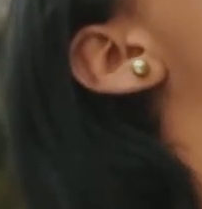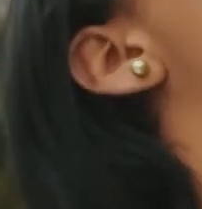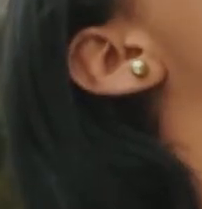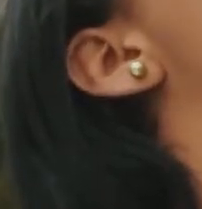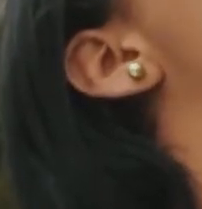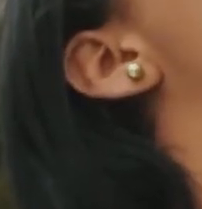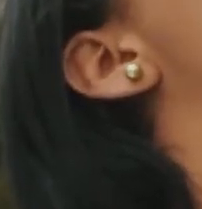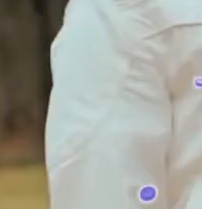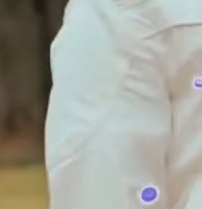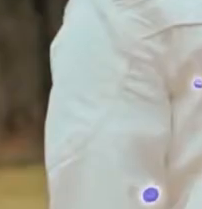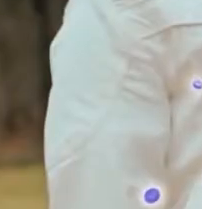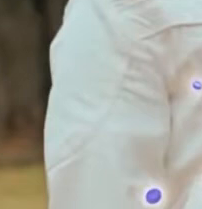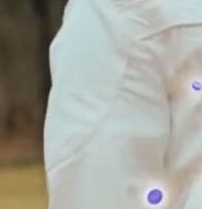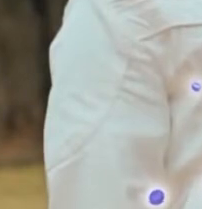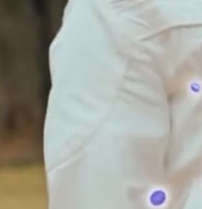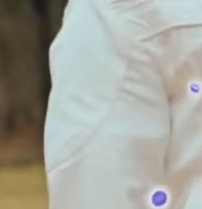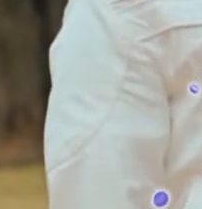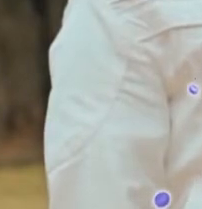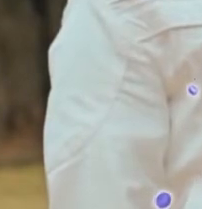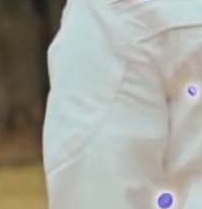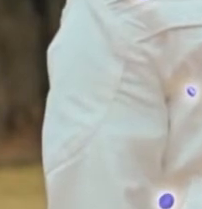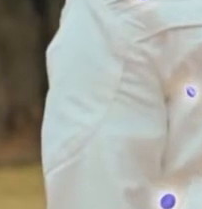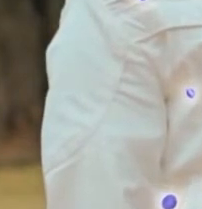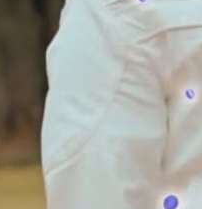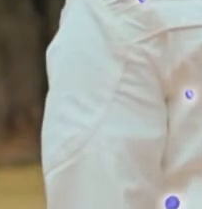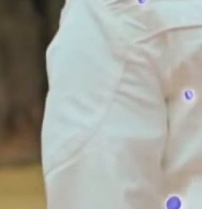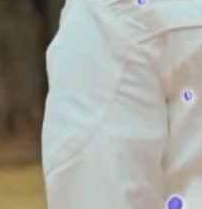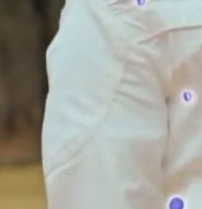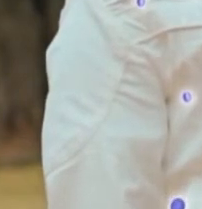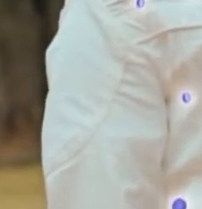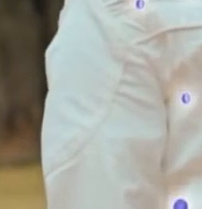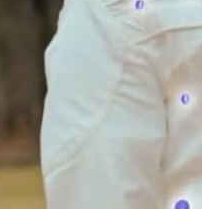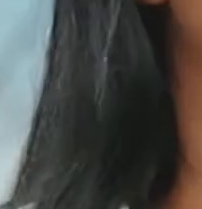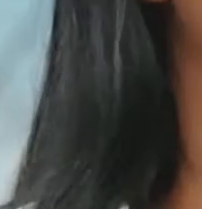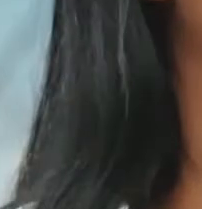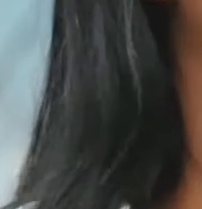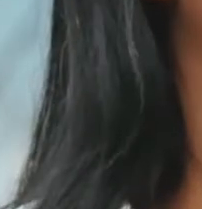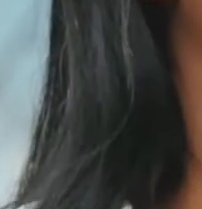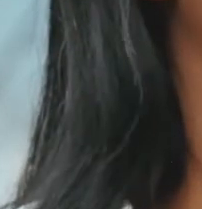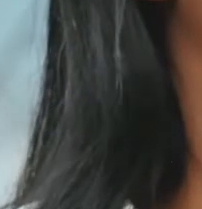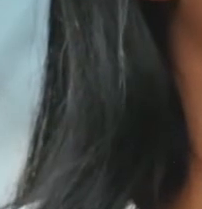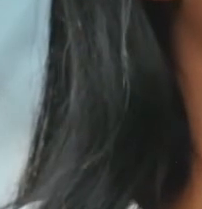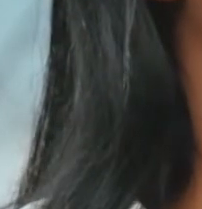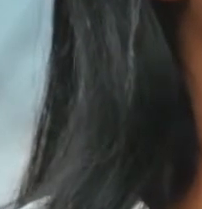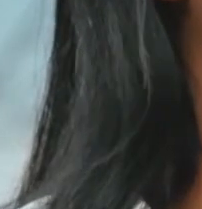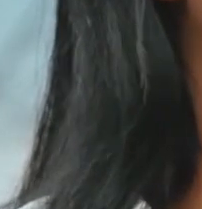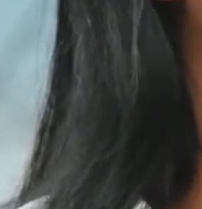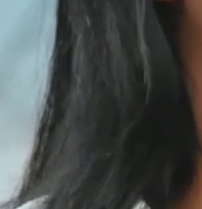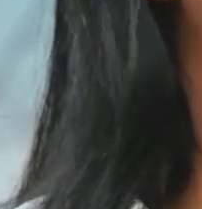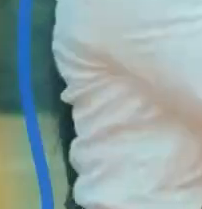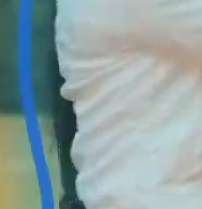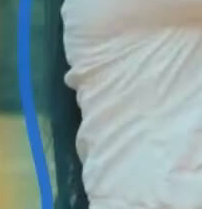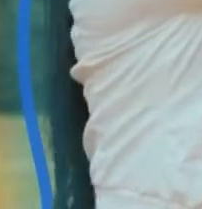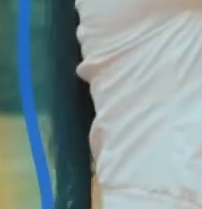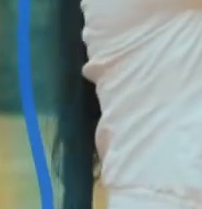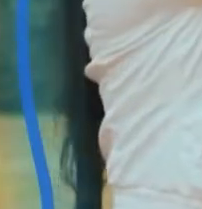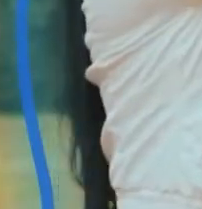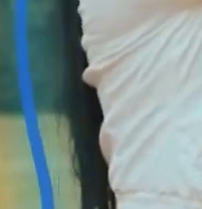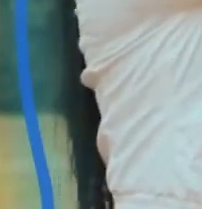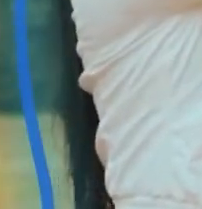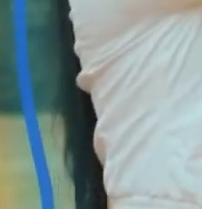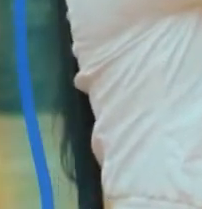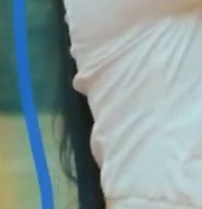la acción de la echinácea, activa de manera natural tus defensas. Y Úrtica combate las afecciones y alergias de